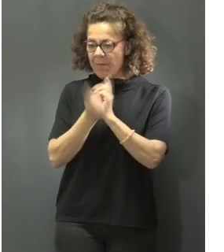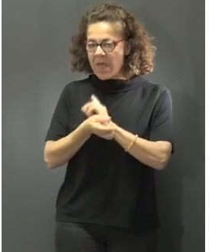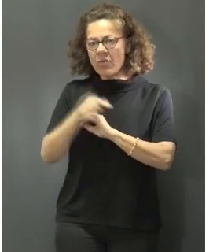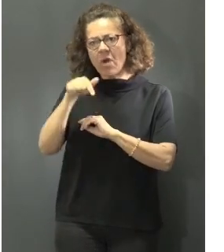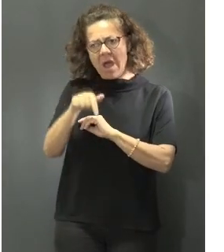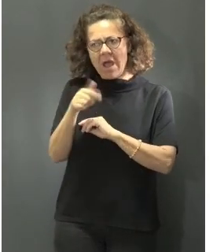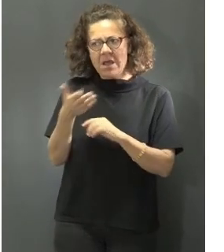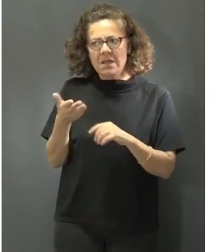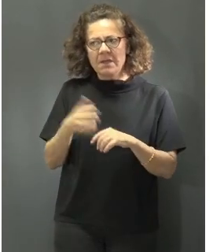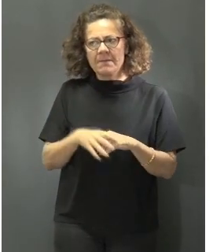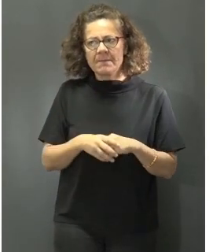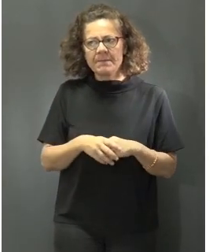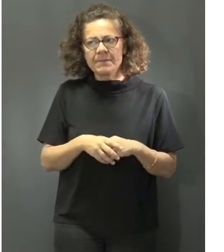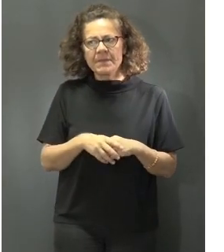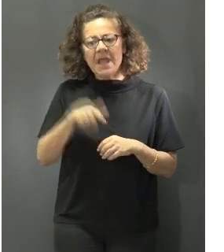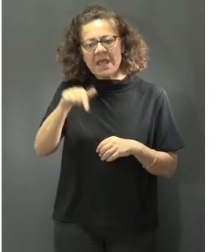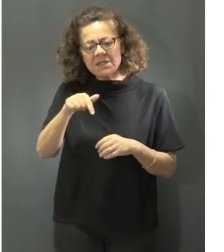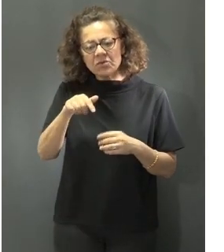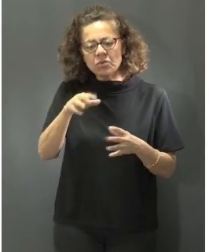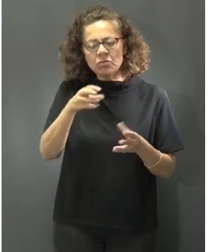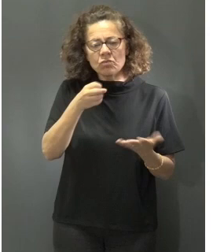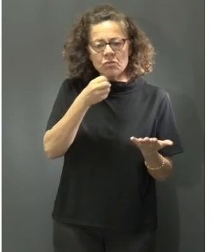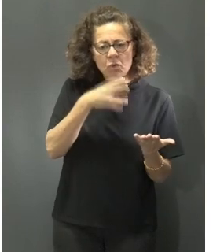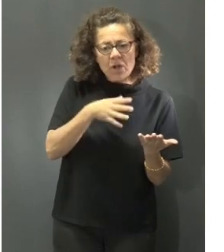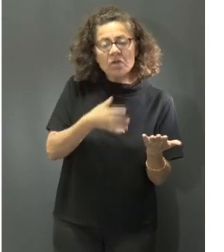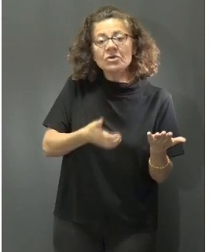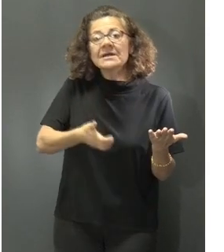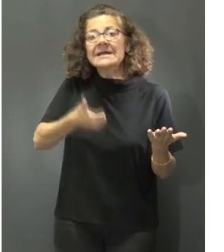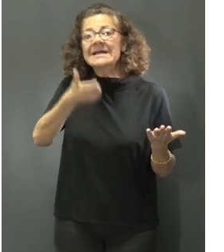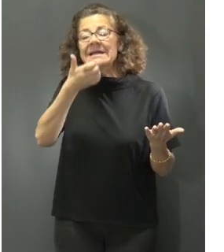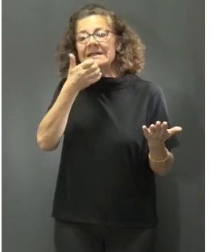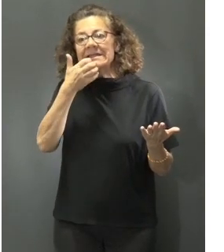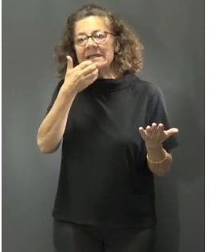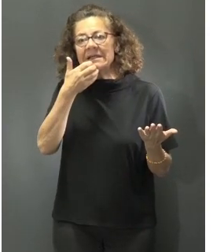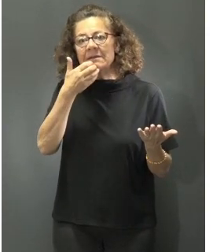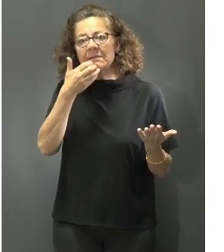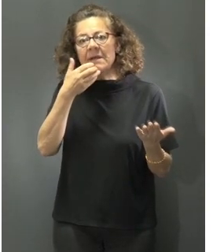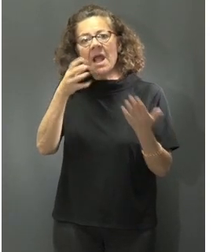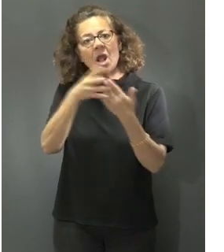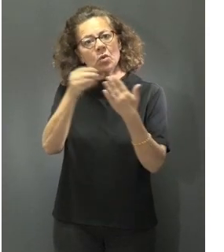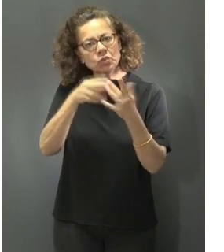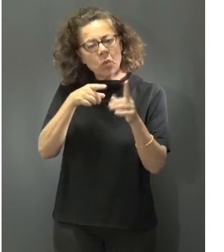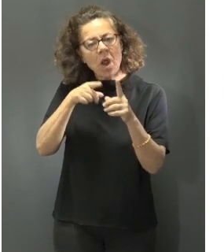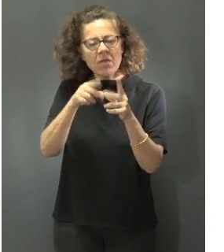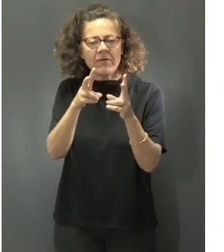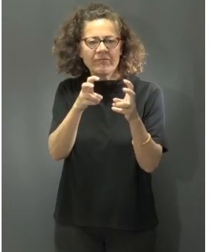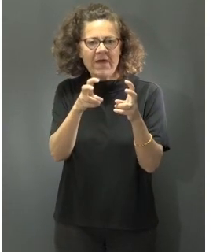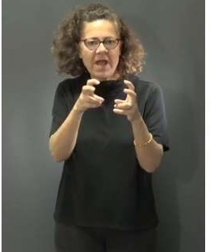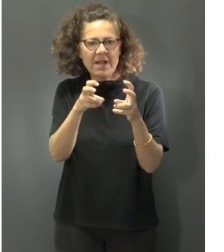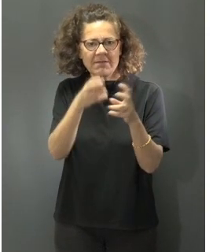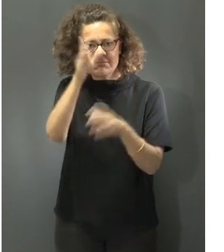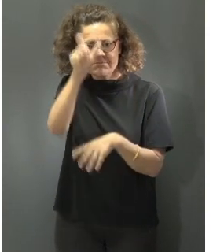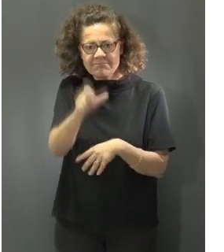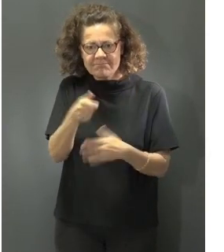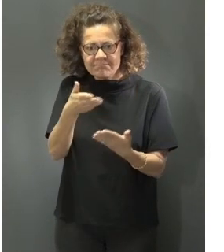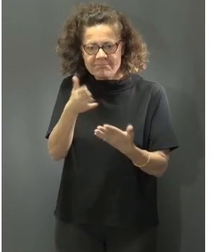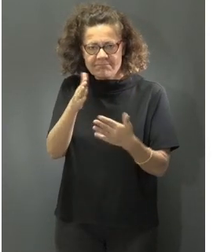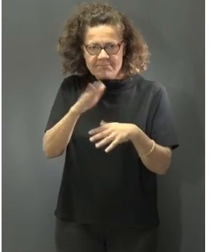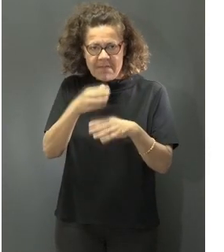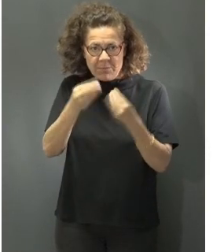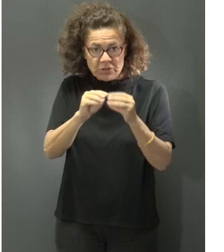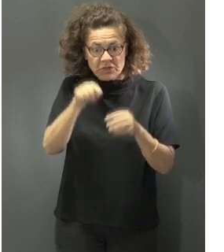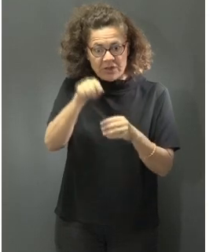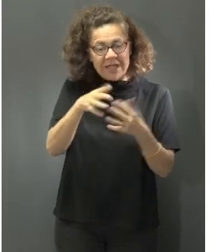ese sentido. Esto es bueno si le sirve a la persona a la que hemos tenido en cuenta cuando lo hemos